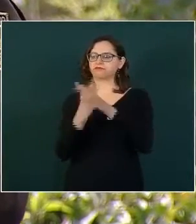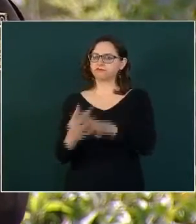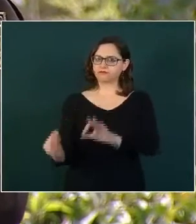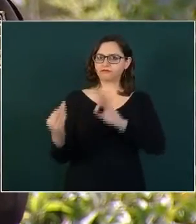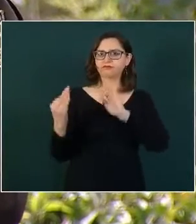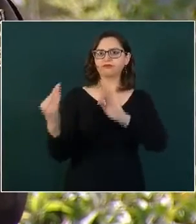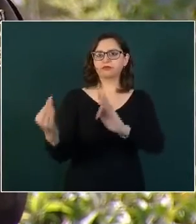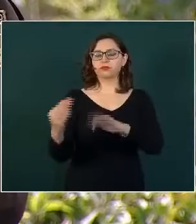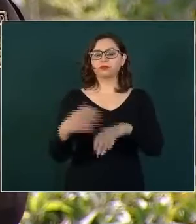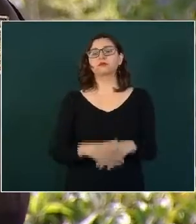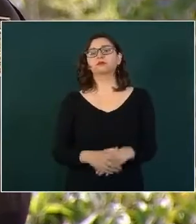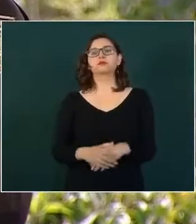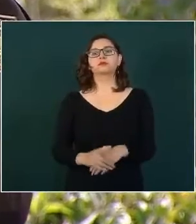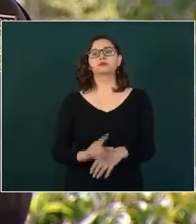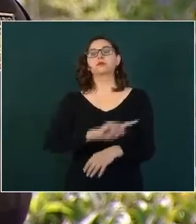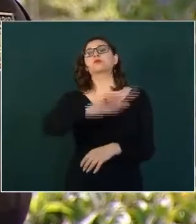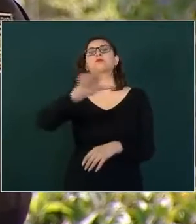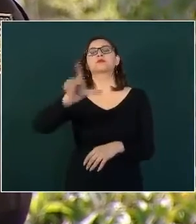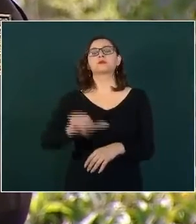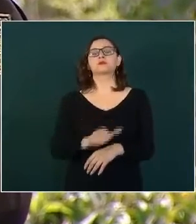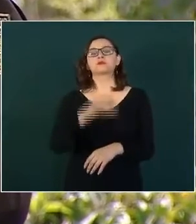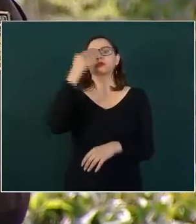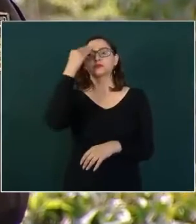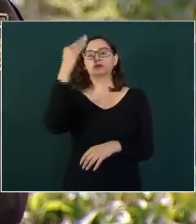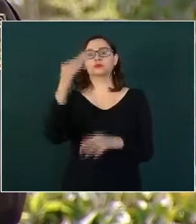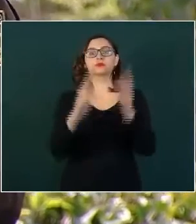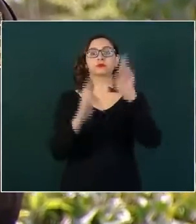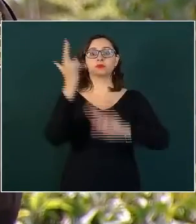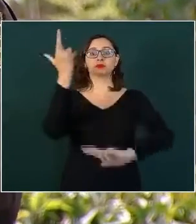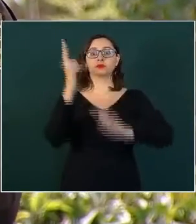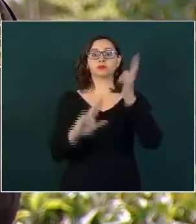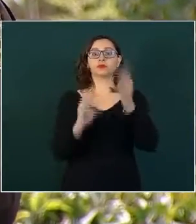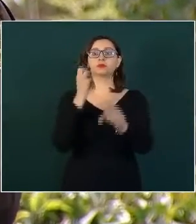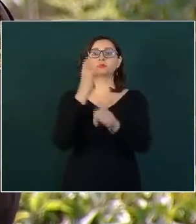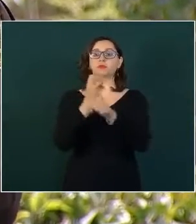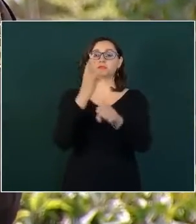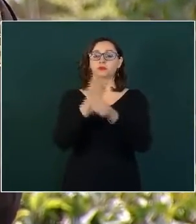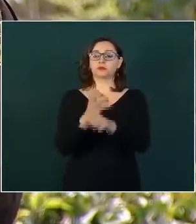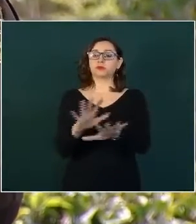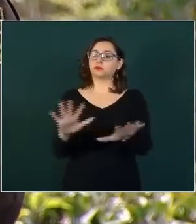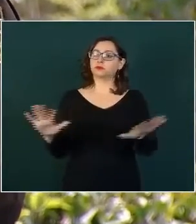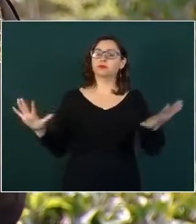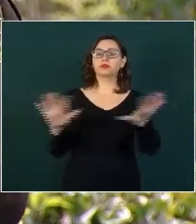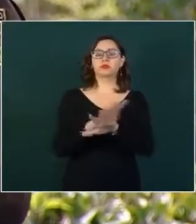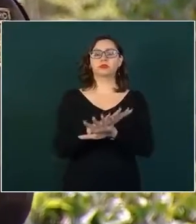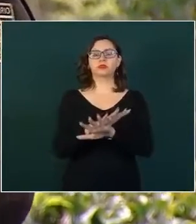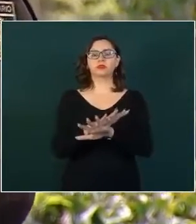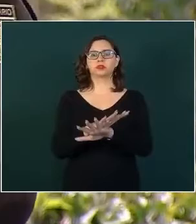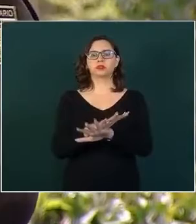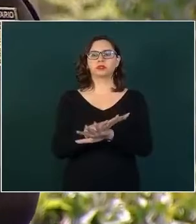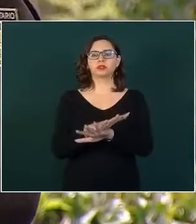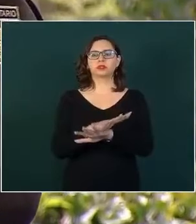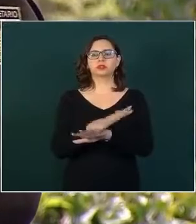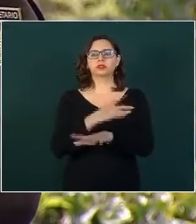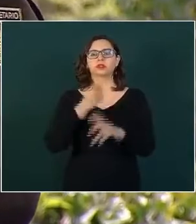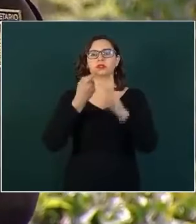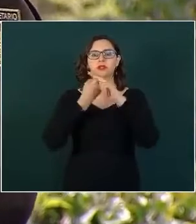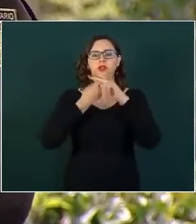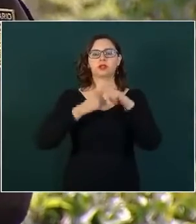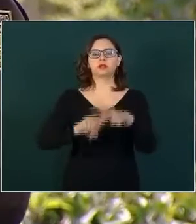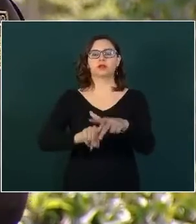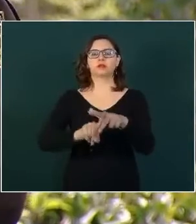Posteriormente, en la Revolución Mexicana, que significó la tercera transformación nacional, nació nuestro